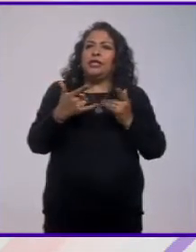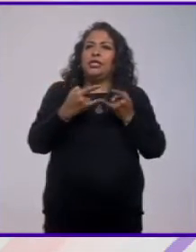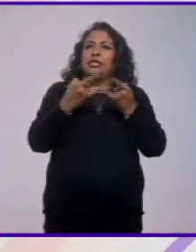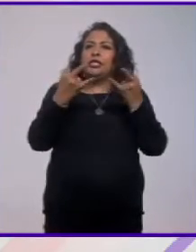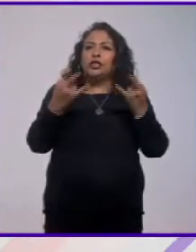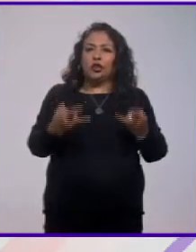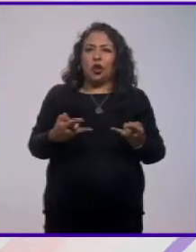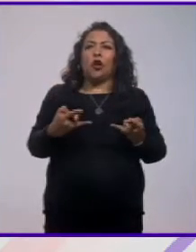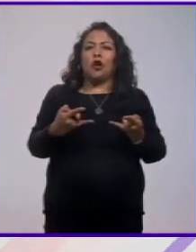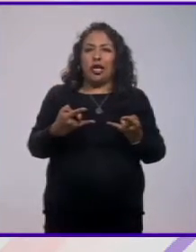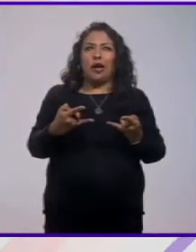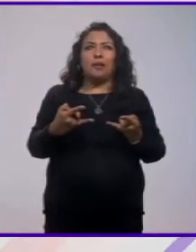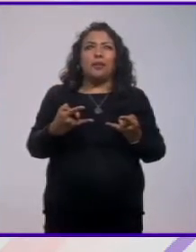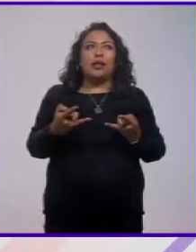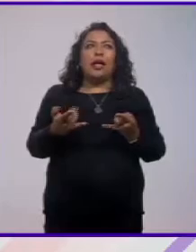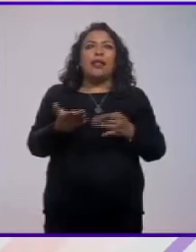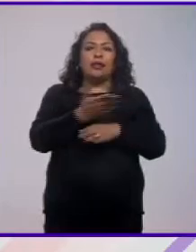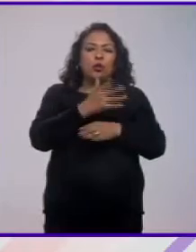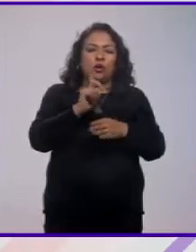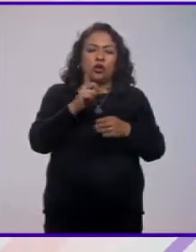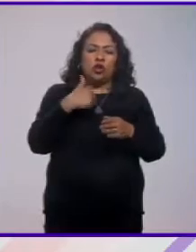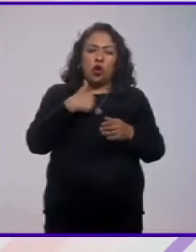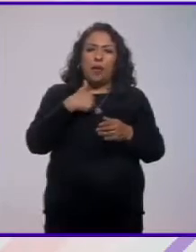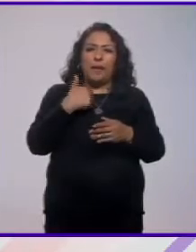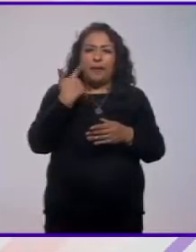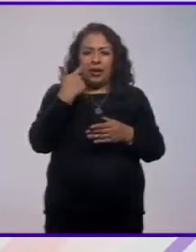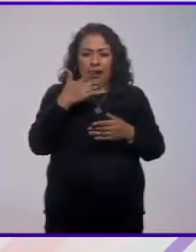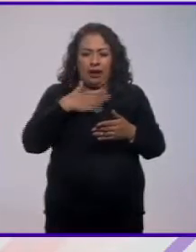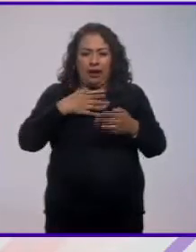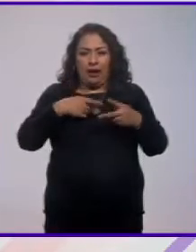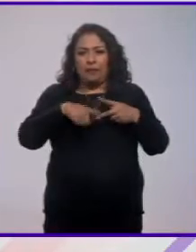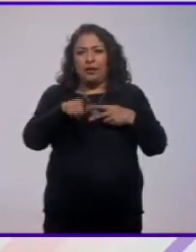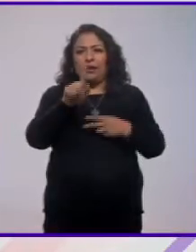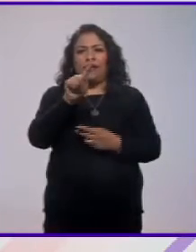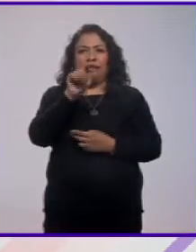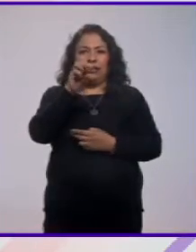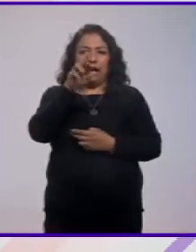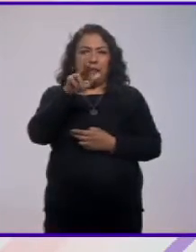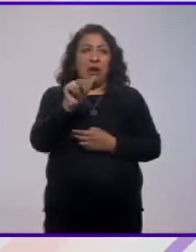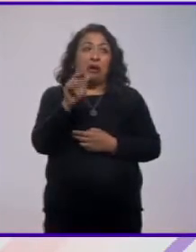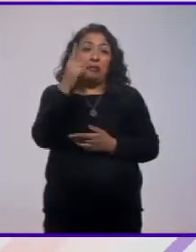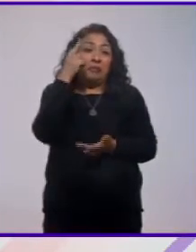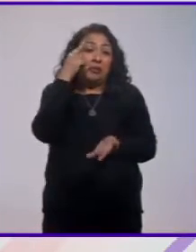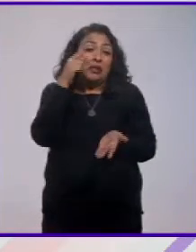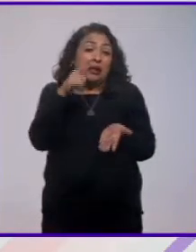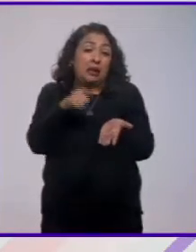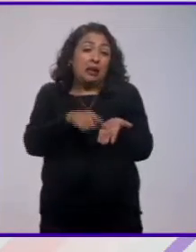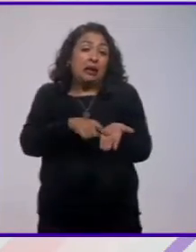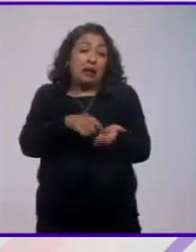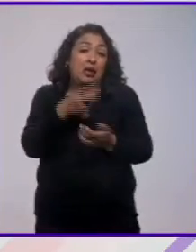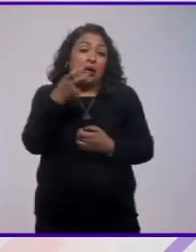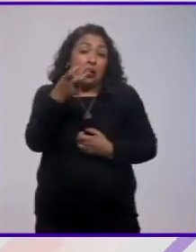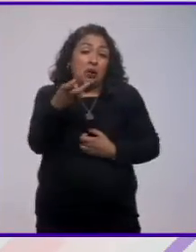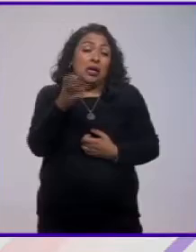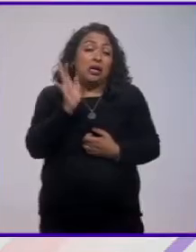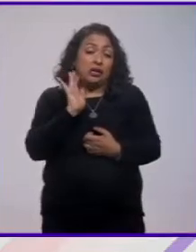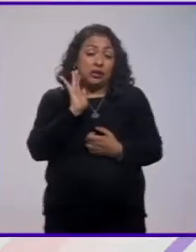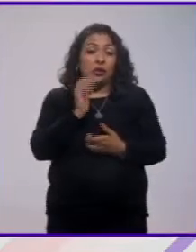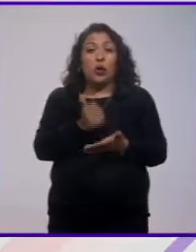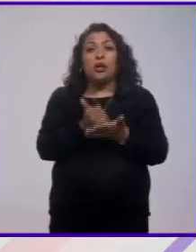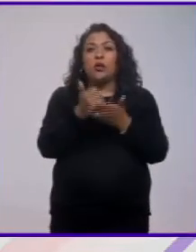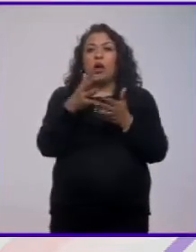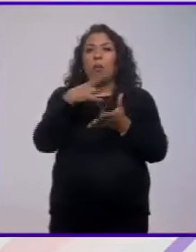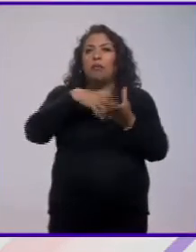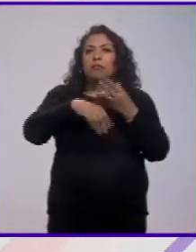historia desde el punto de donde estaba partiendo Tamara, ¿no? Entonces, creo que eso generó como